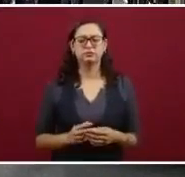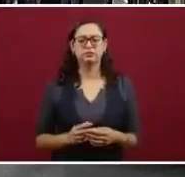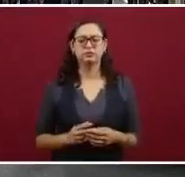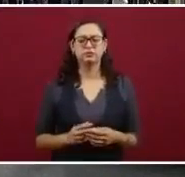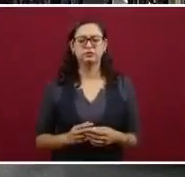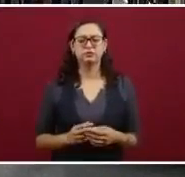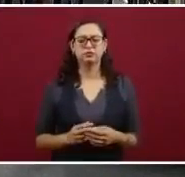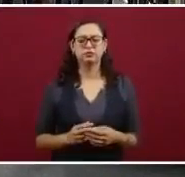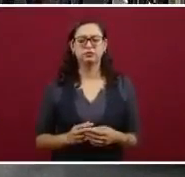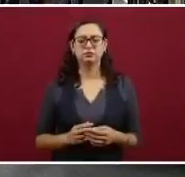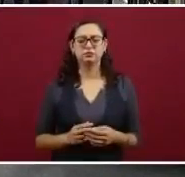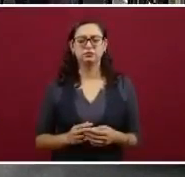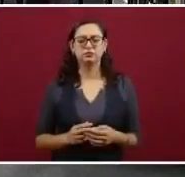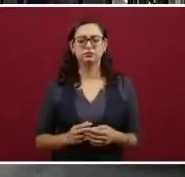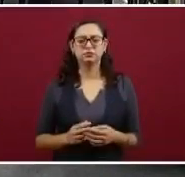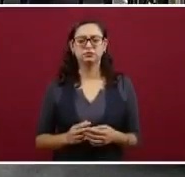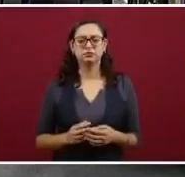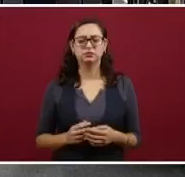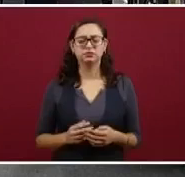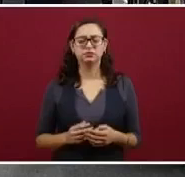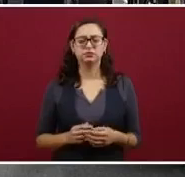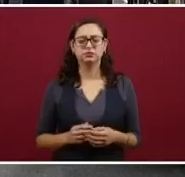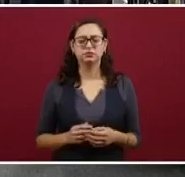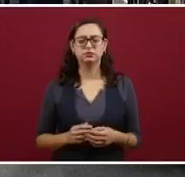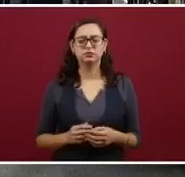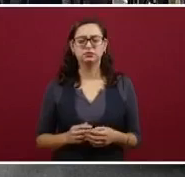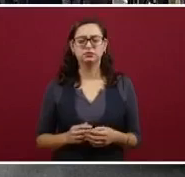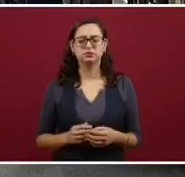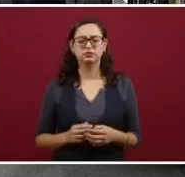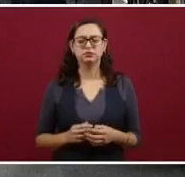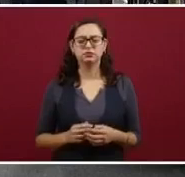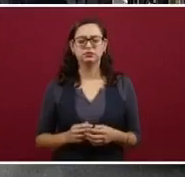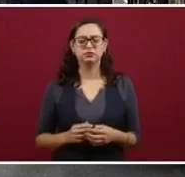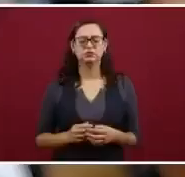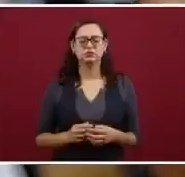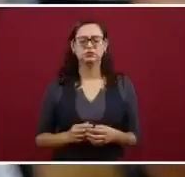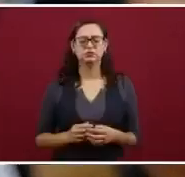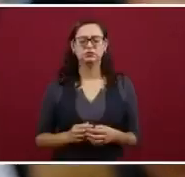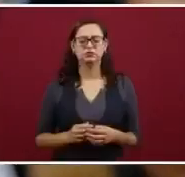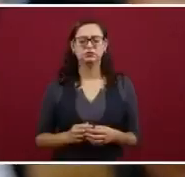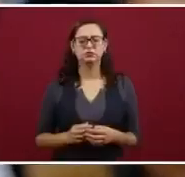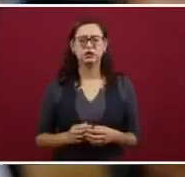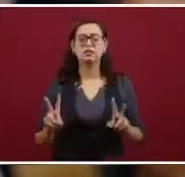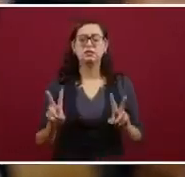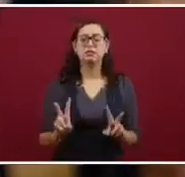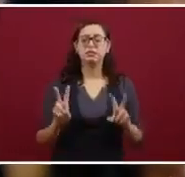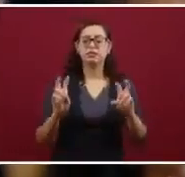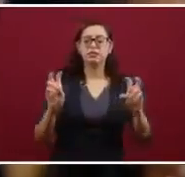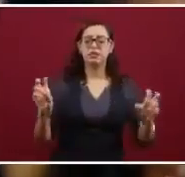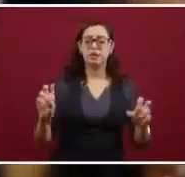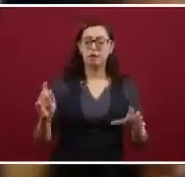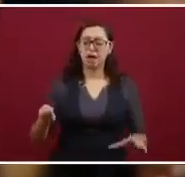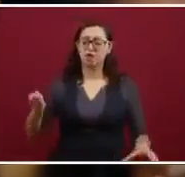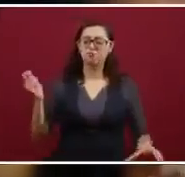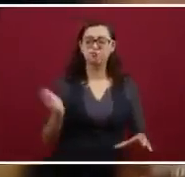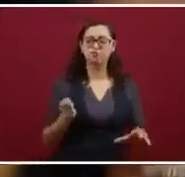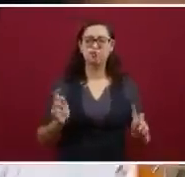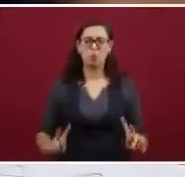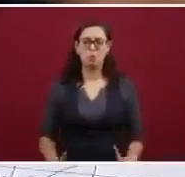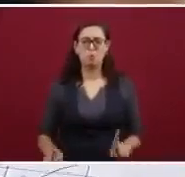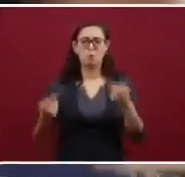Yo quiero preguntar sobre, había comentado sobre la subasta de bienes